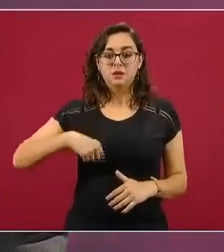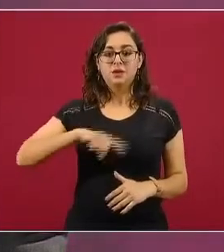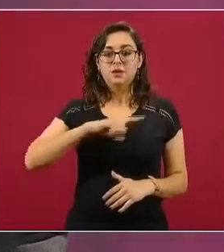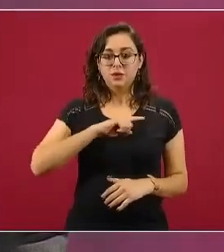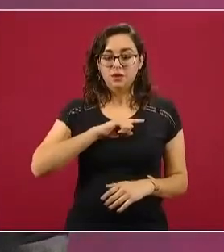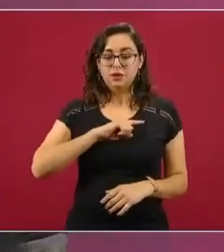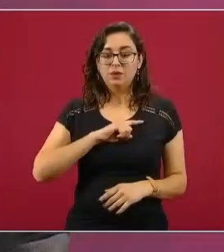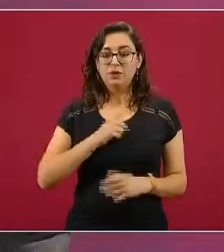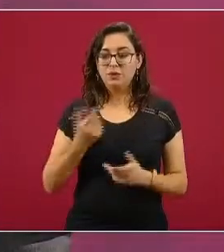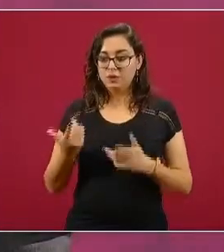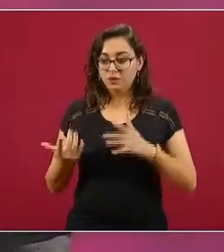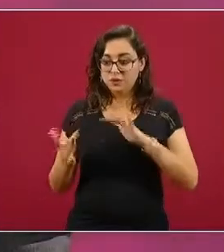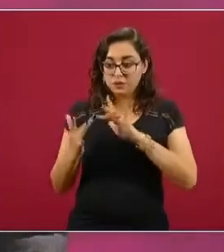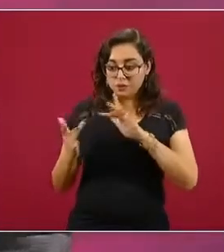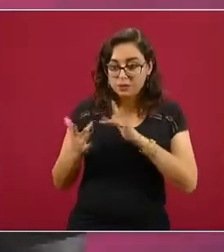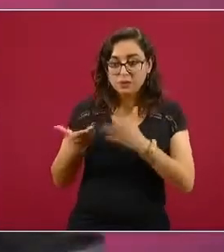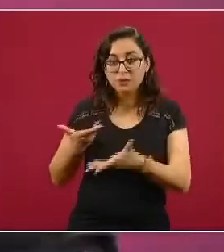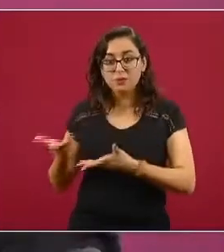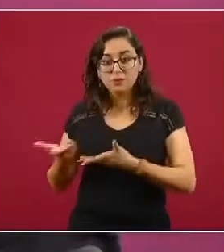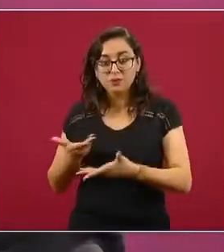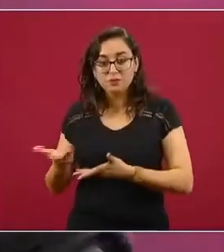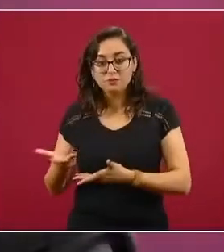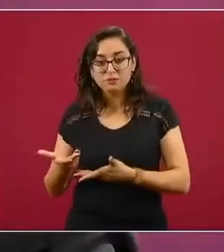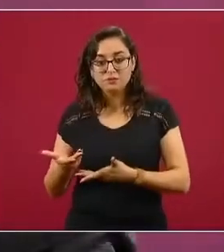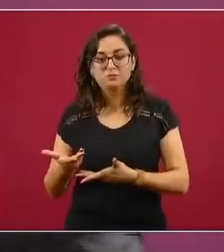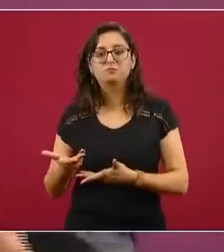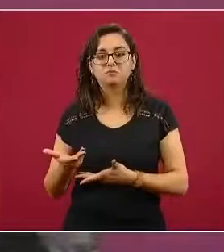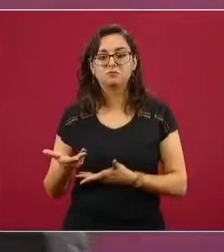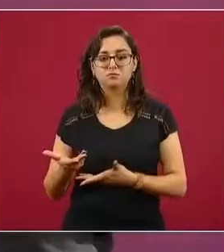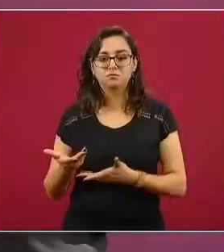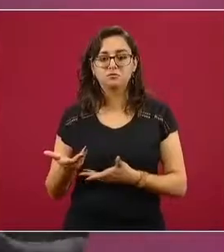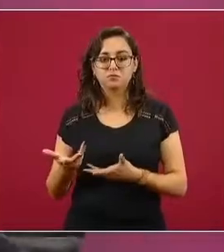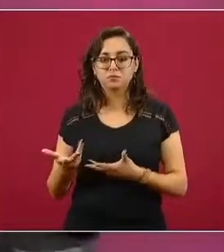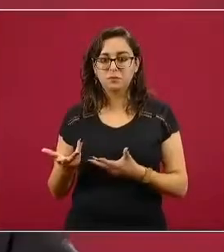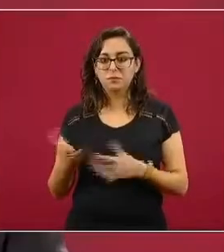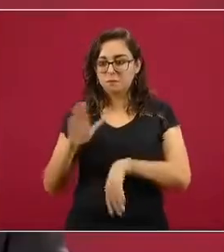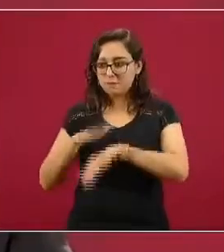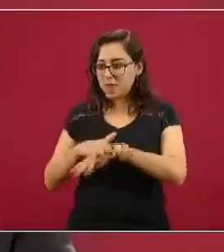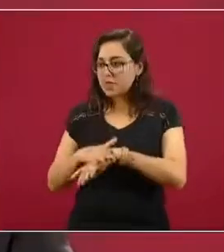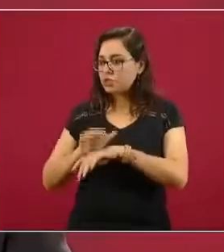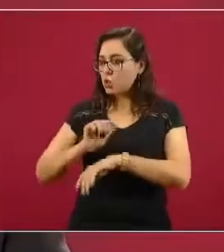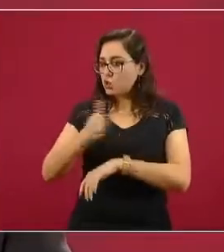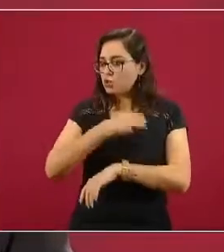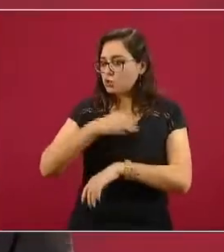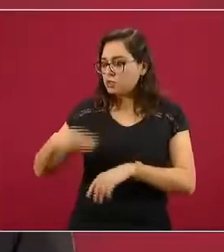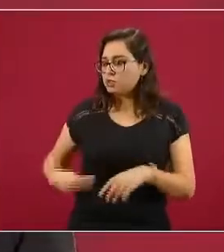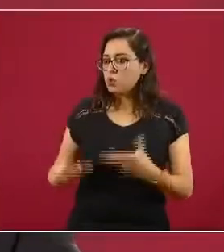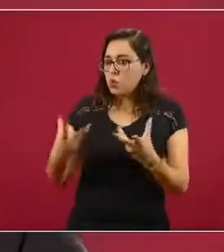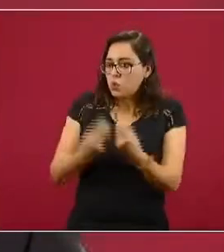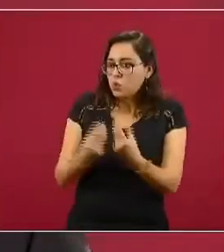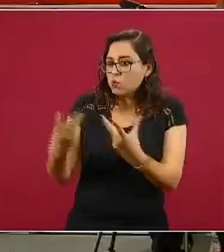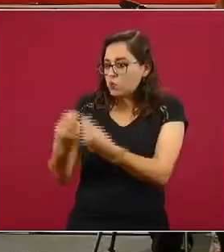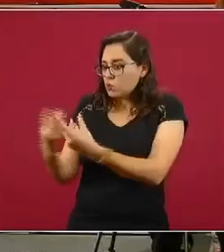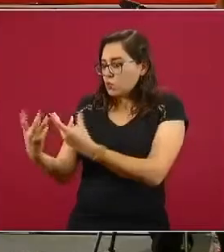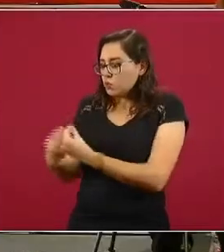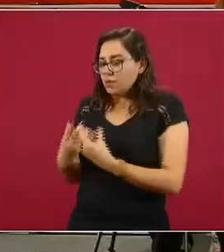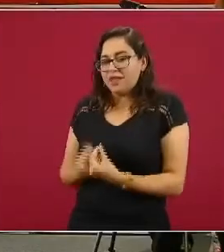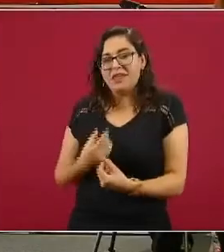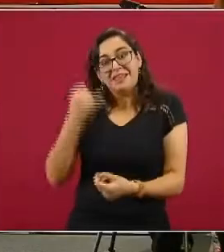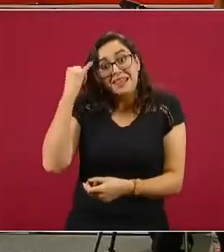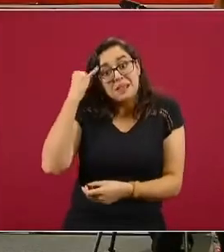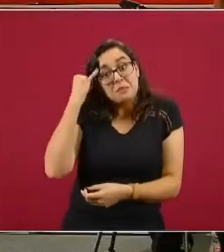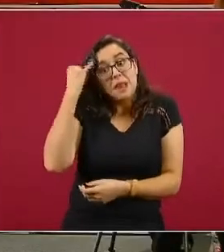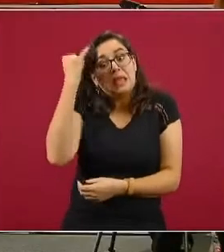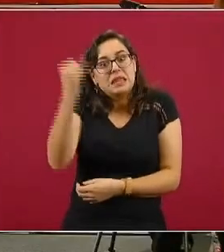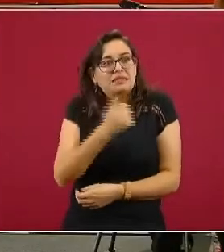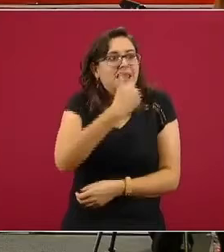solicita una interacción directa es buscar la ocasión de sumar esfuerzos con otras comunidades. No nos daríamos abasto si